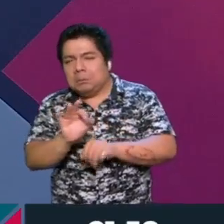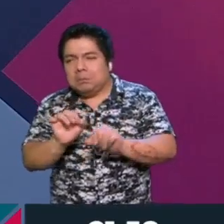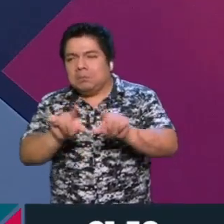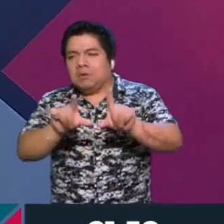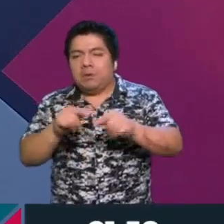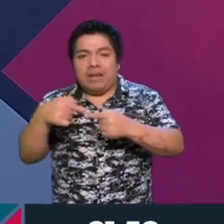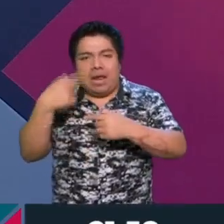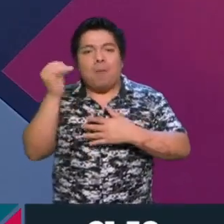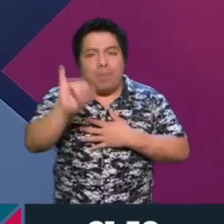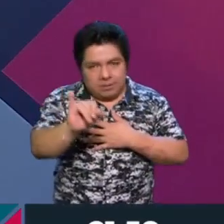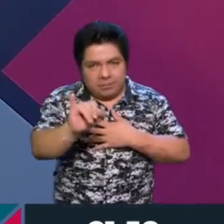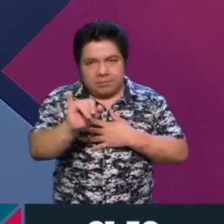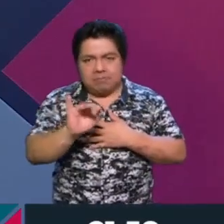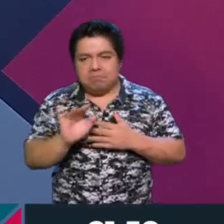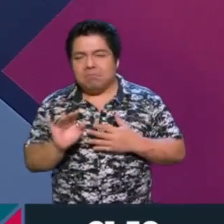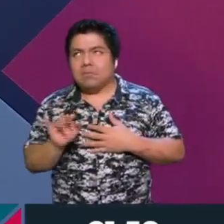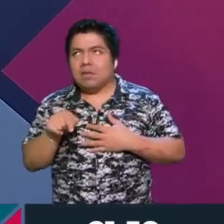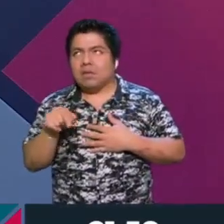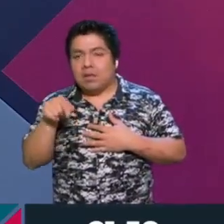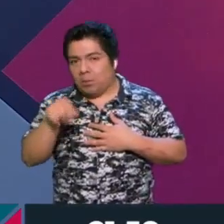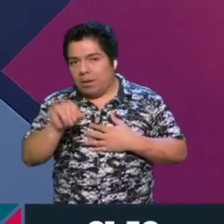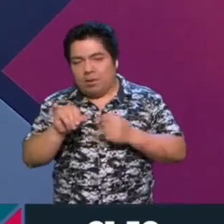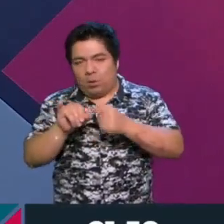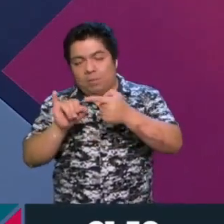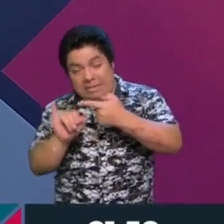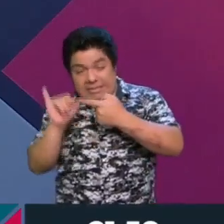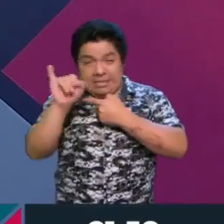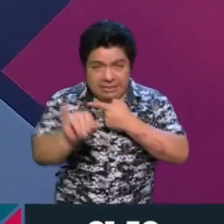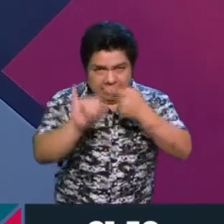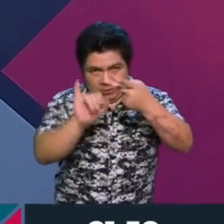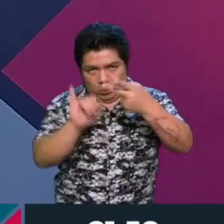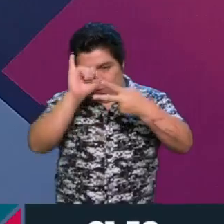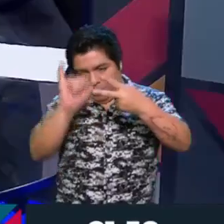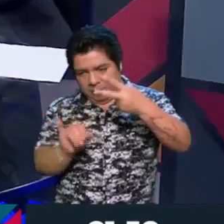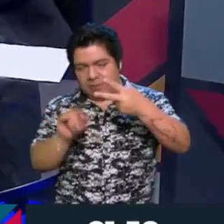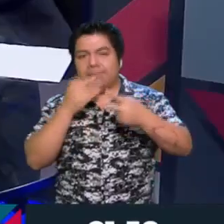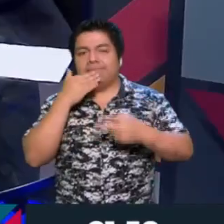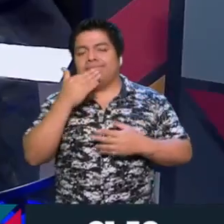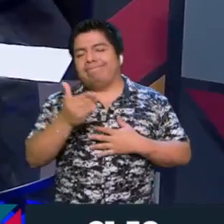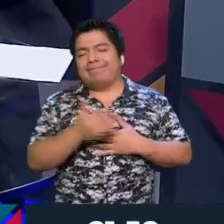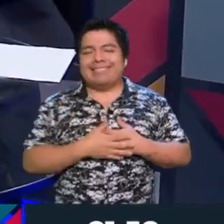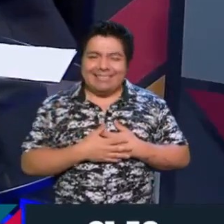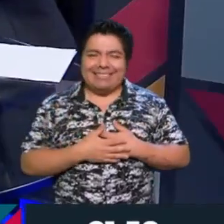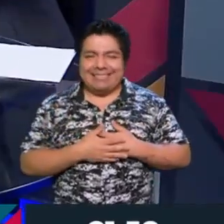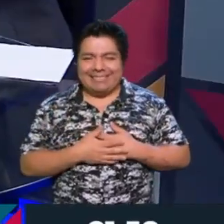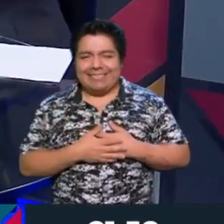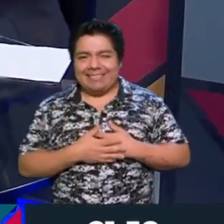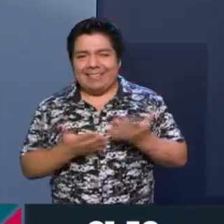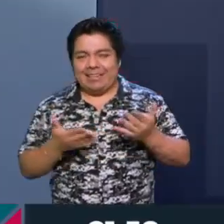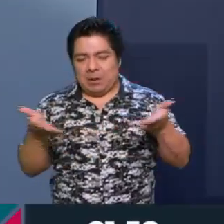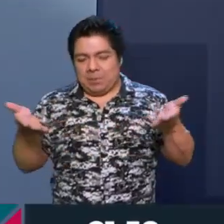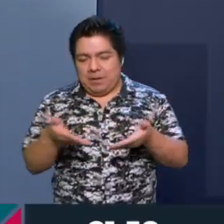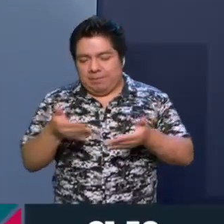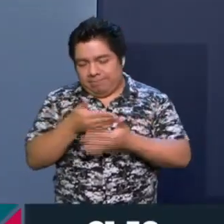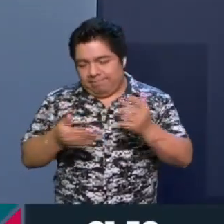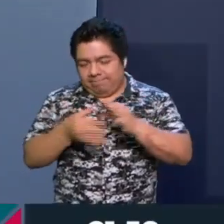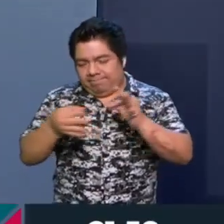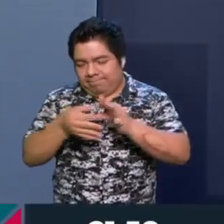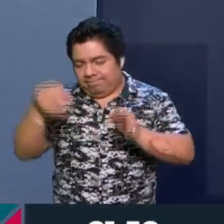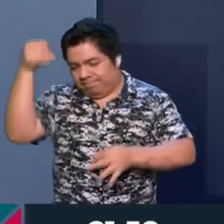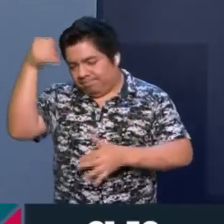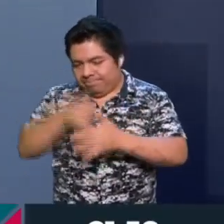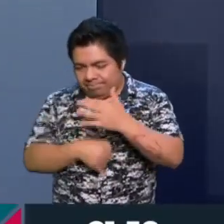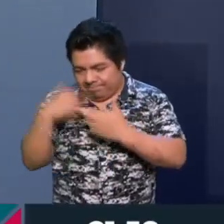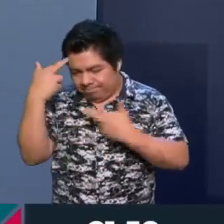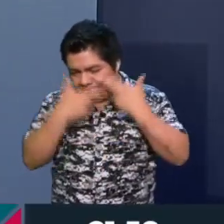el próximo jueves. No este jueves que viene, sino el siguiente jueves. Perfecto, pues ahí lo tiene. Van a presentar más desglosado,